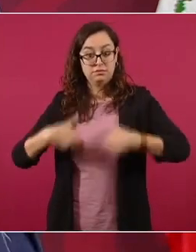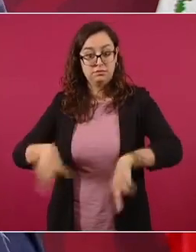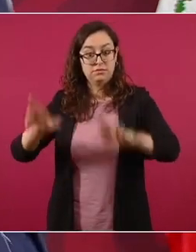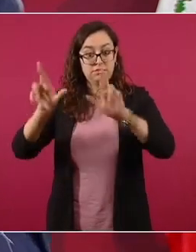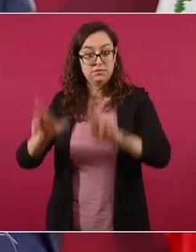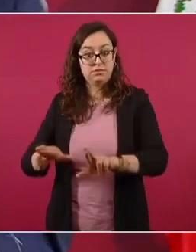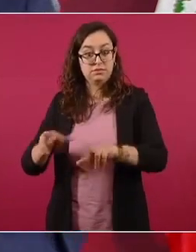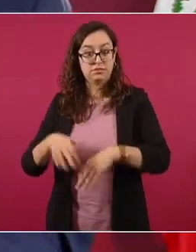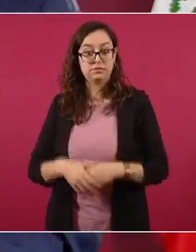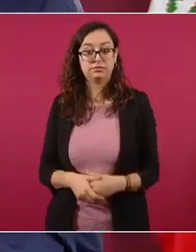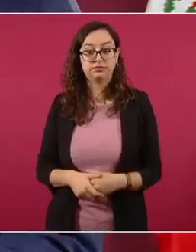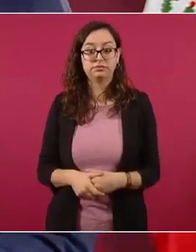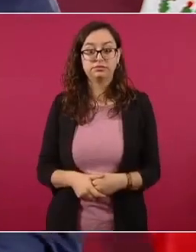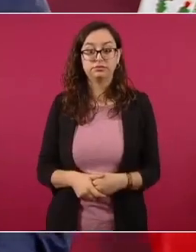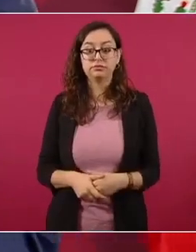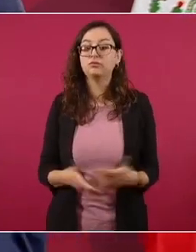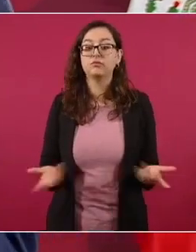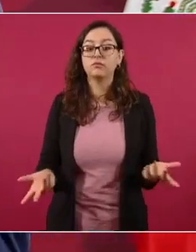porque si no, van a la lista